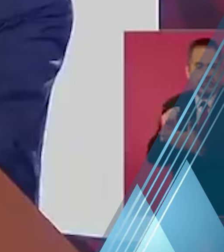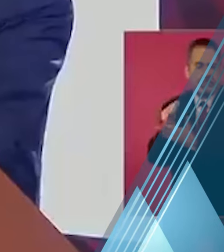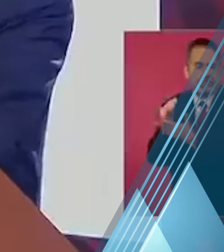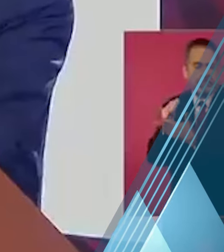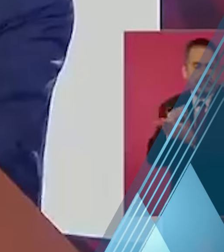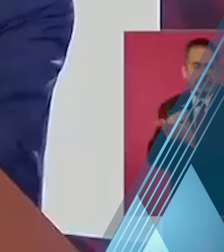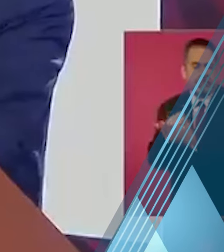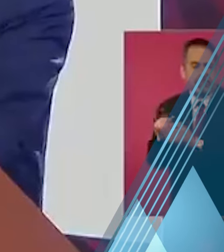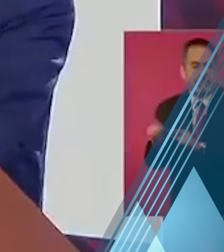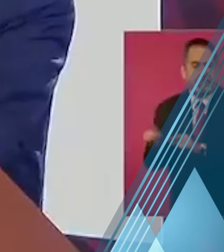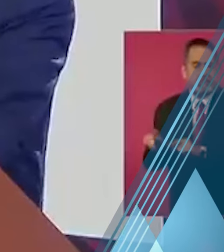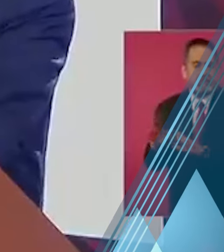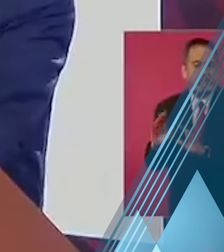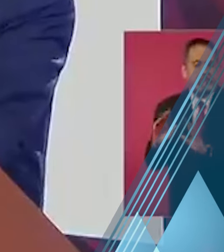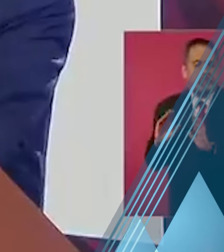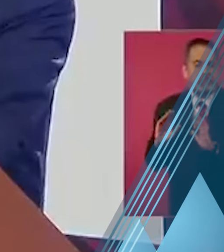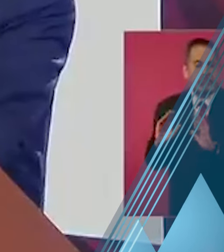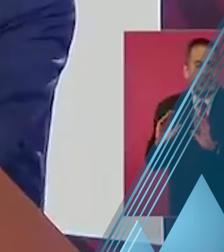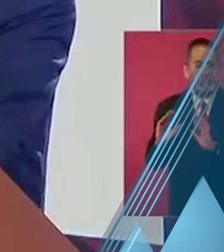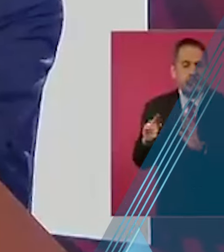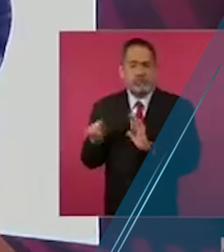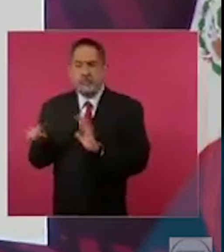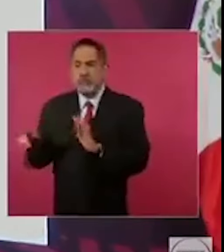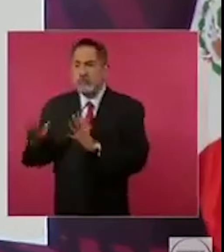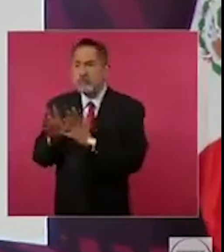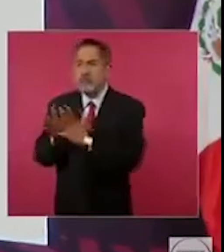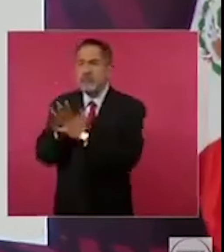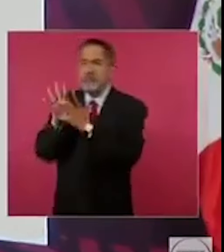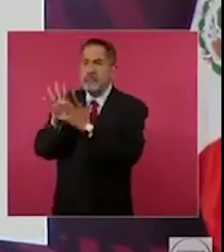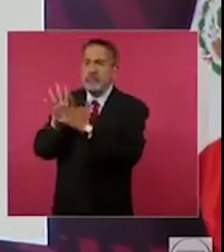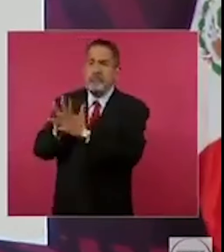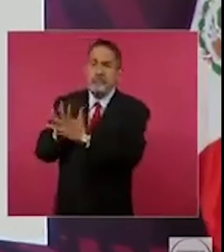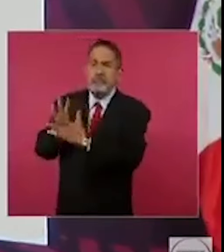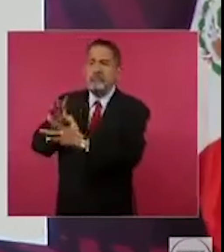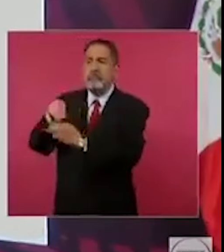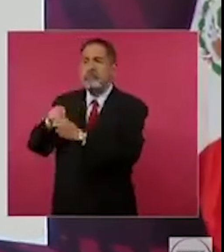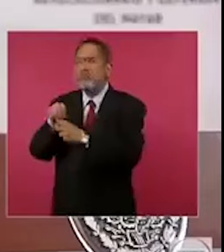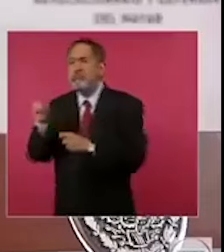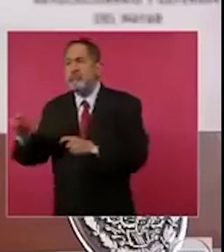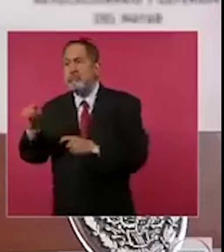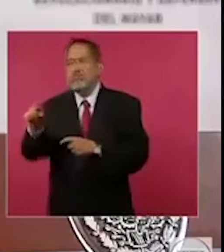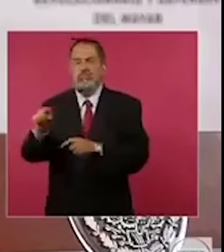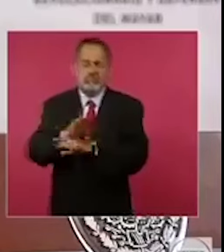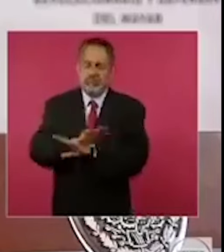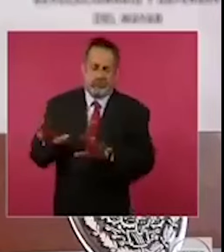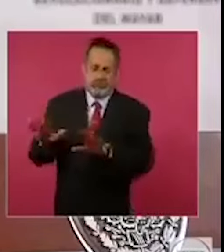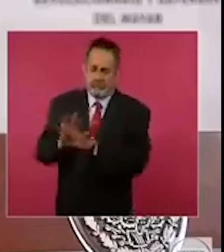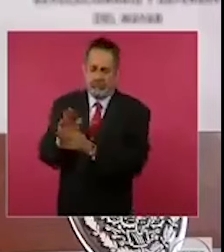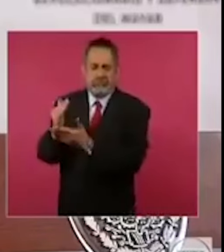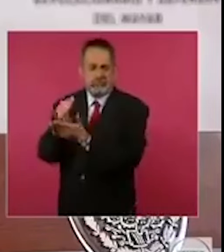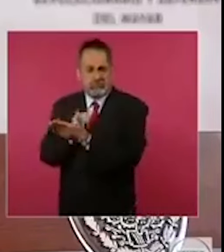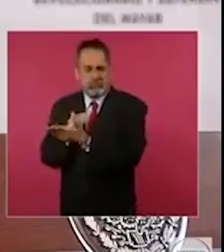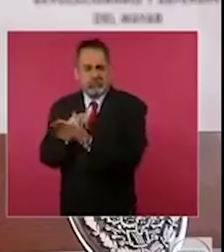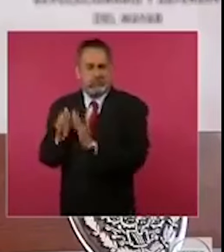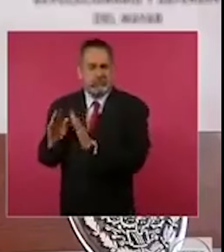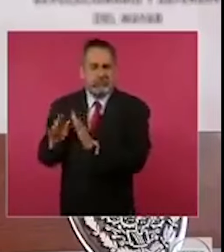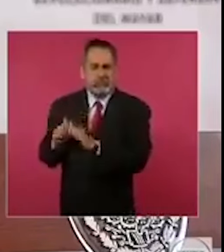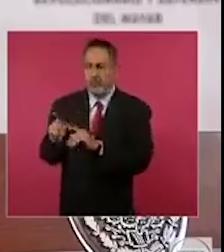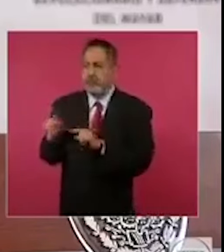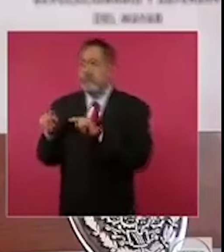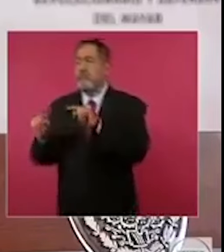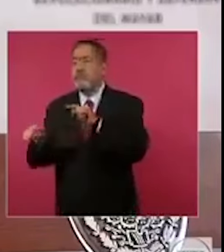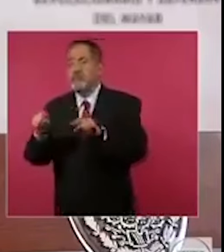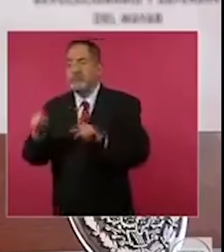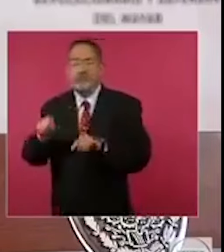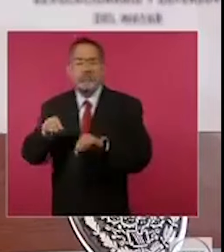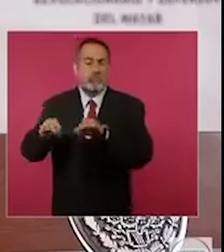El presidente Andrés Manuel López Obrador afirmó que, según un acuerdo de familia, una vez que concluya su sexenio, sus hijos mayores